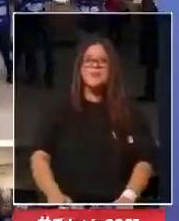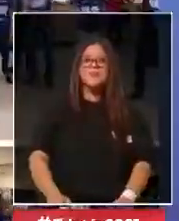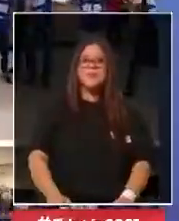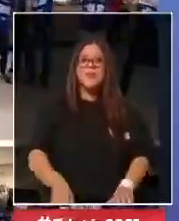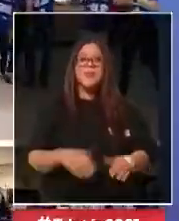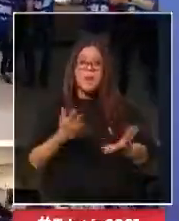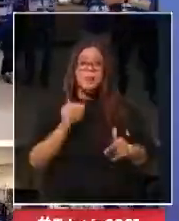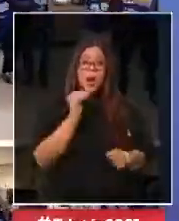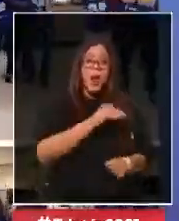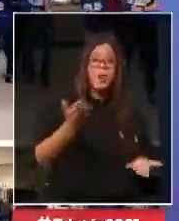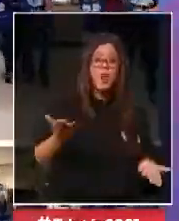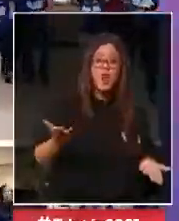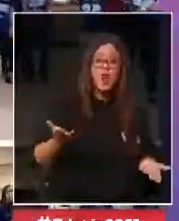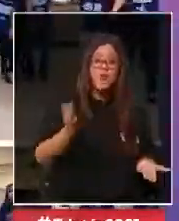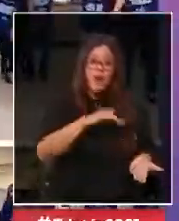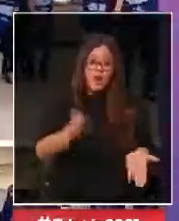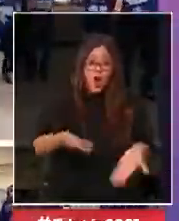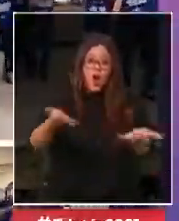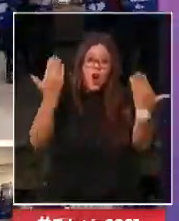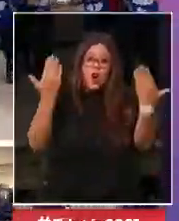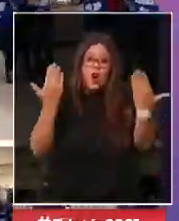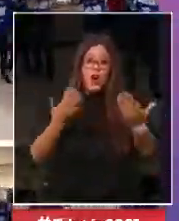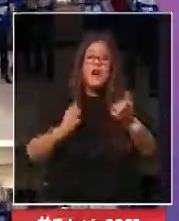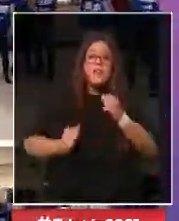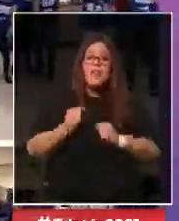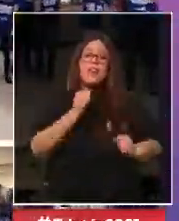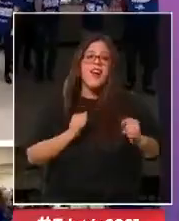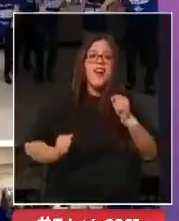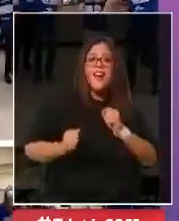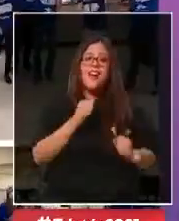Un poquito más rápido. Heavy samba, heavy samba.